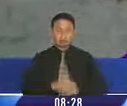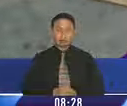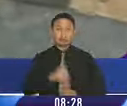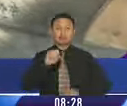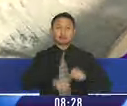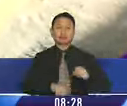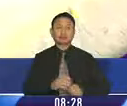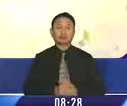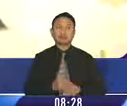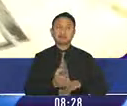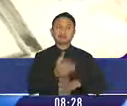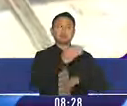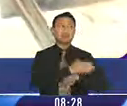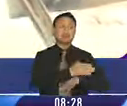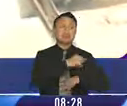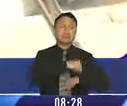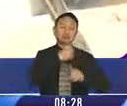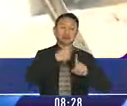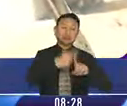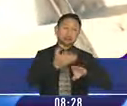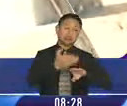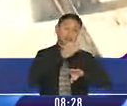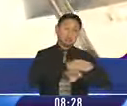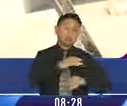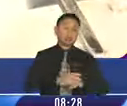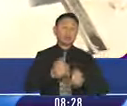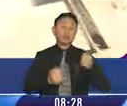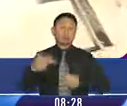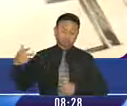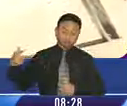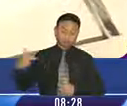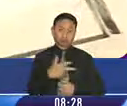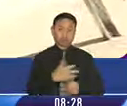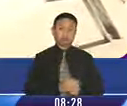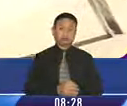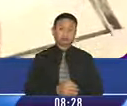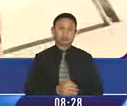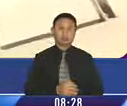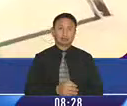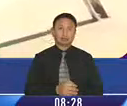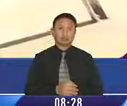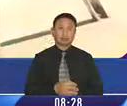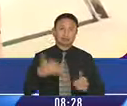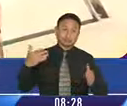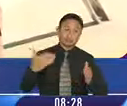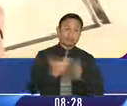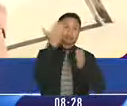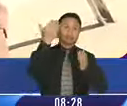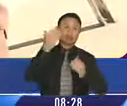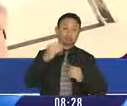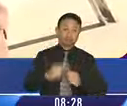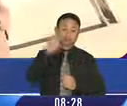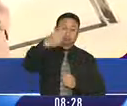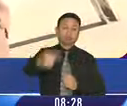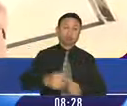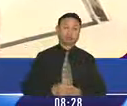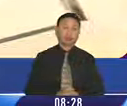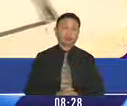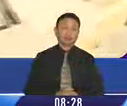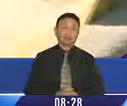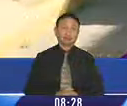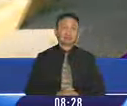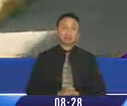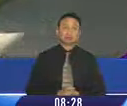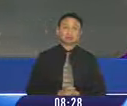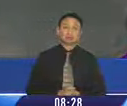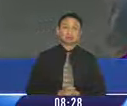hace días atrás, meses atrás, un automóvil vino y chocó contra esto, terminó volándose y a este